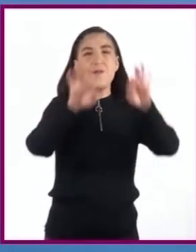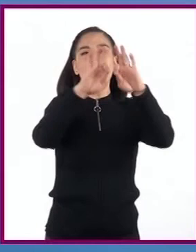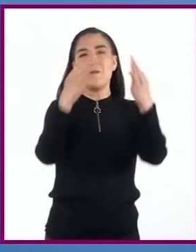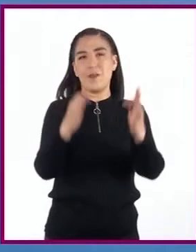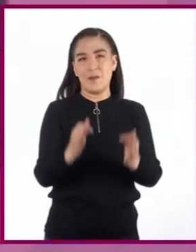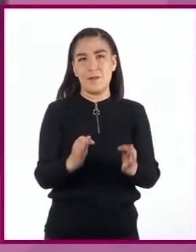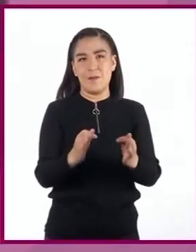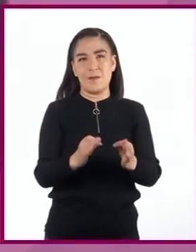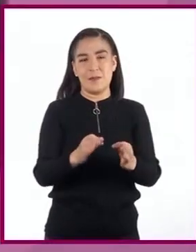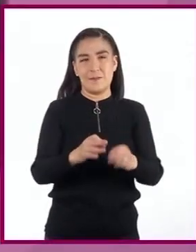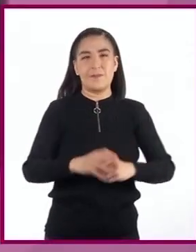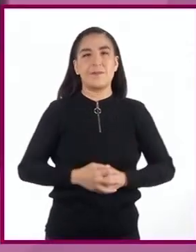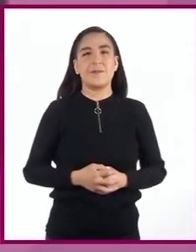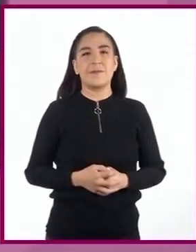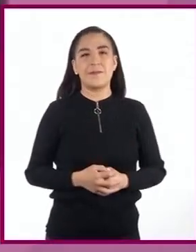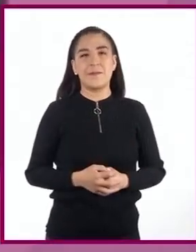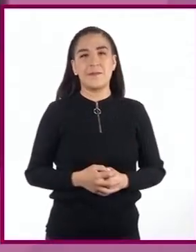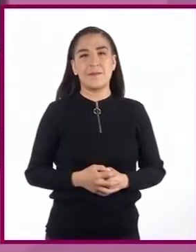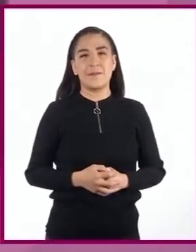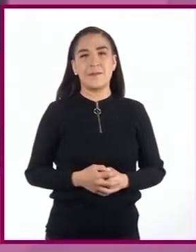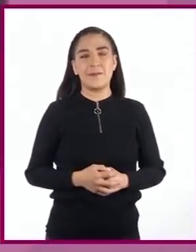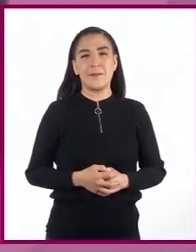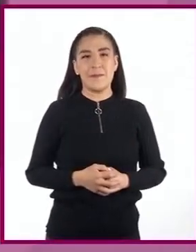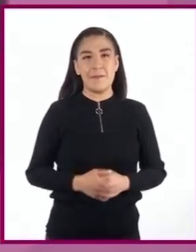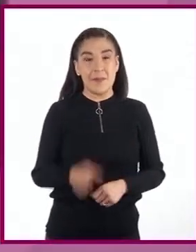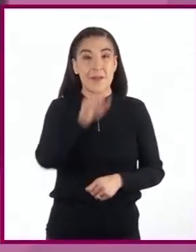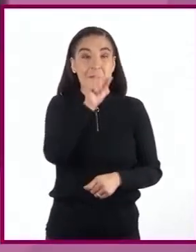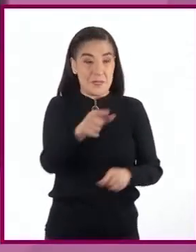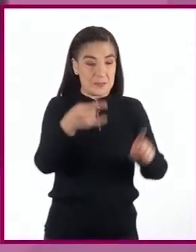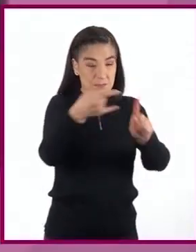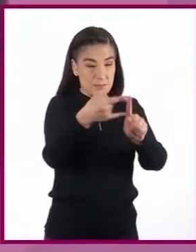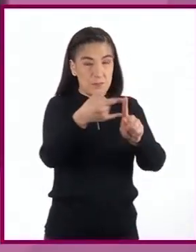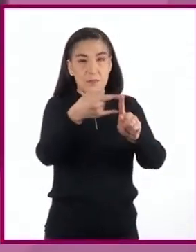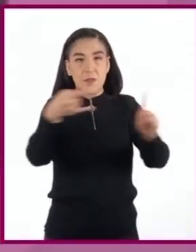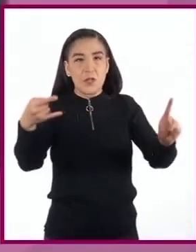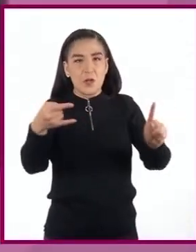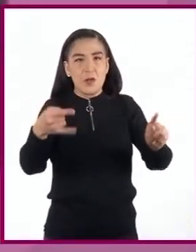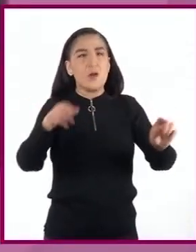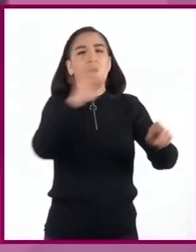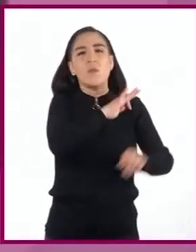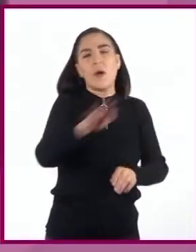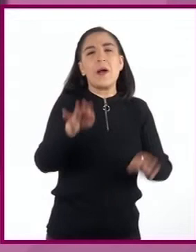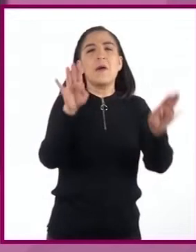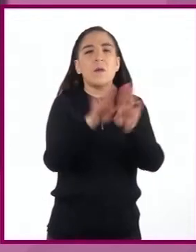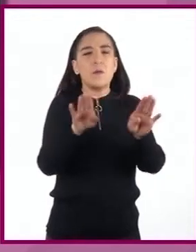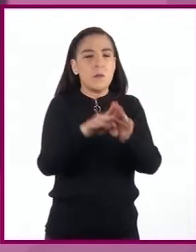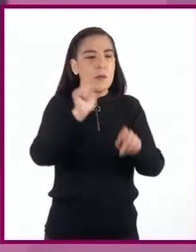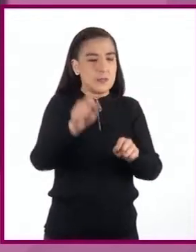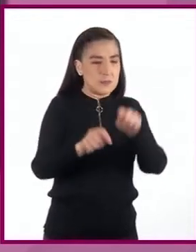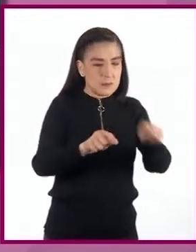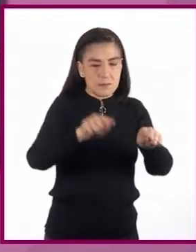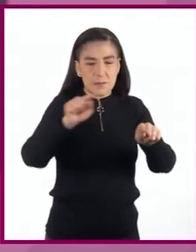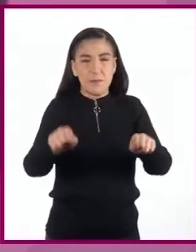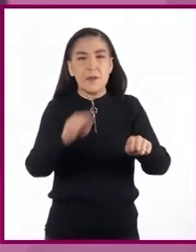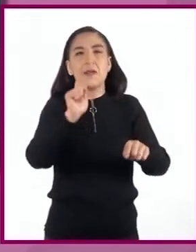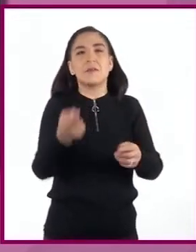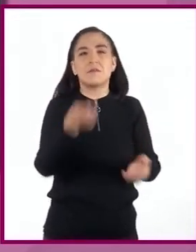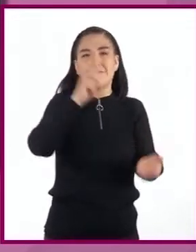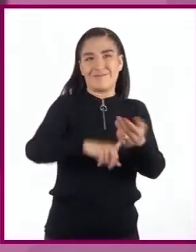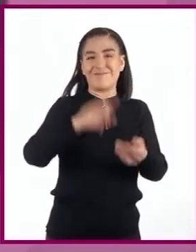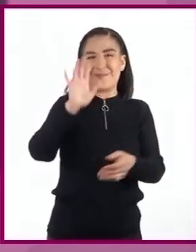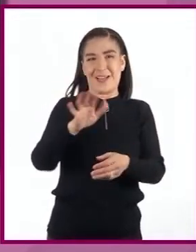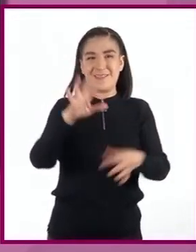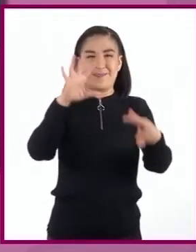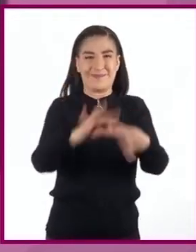geométrica. En el mismo rectángulo podemos señalar sus lados utilizando la simbología descrita